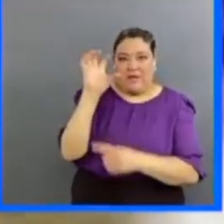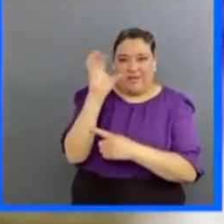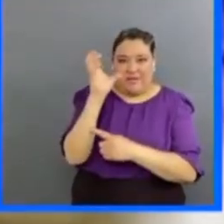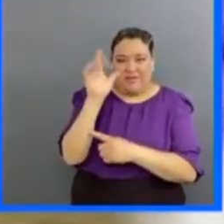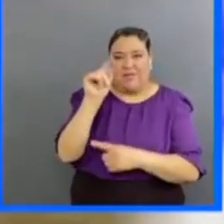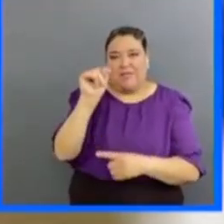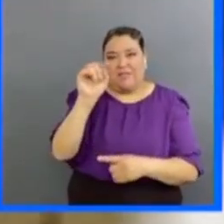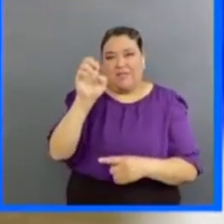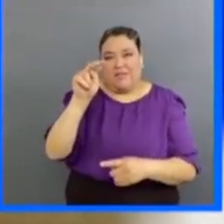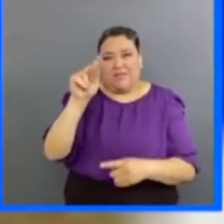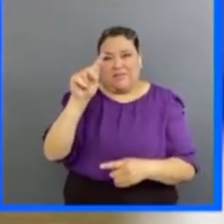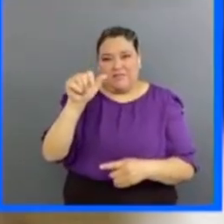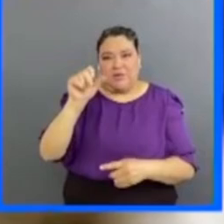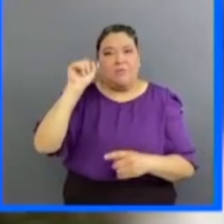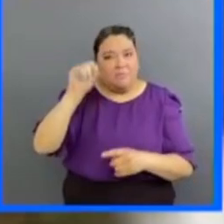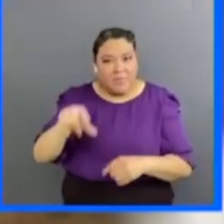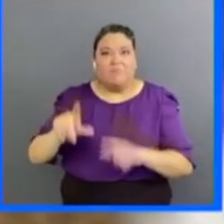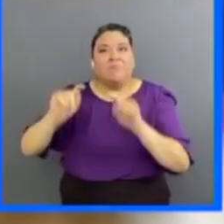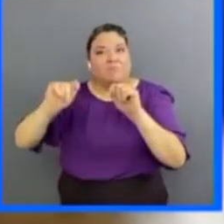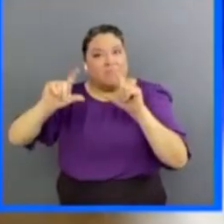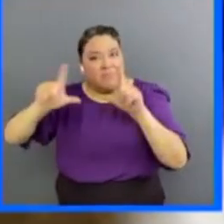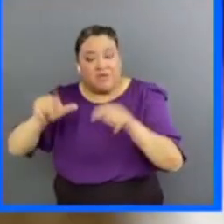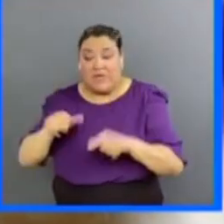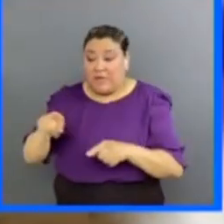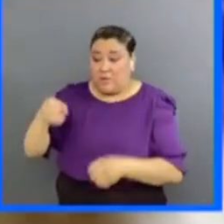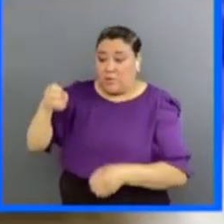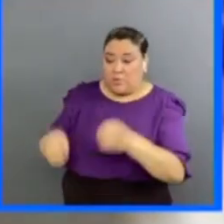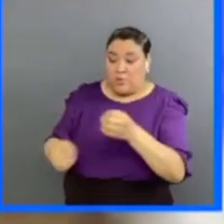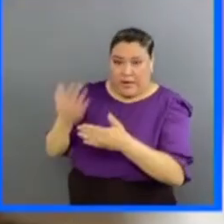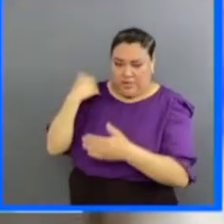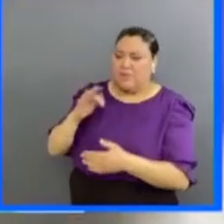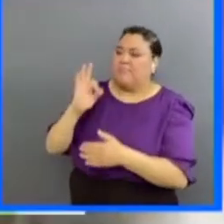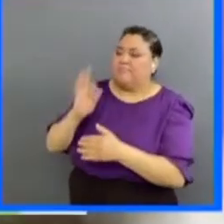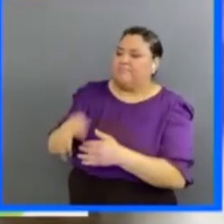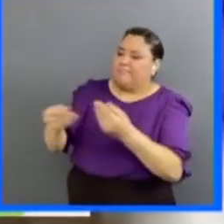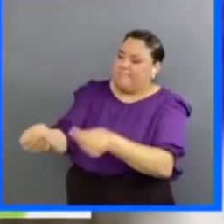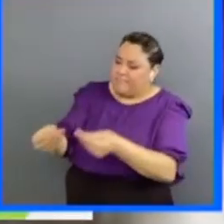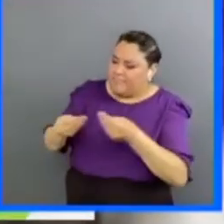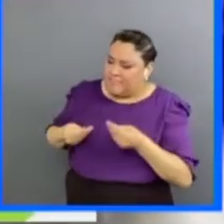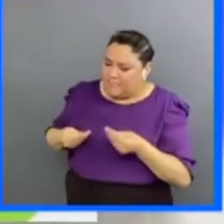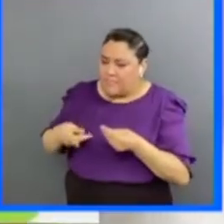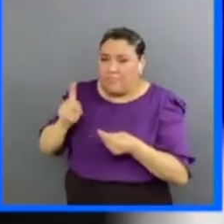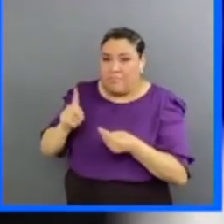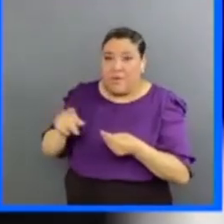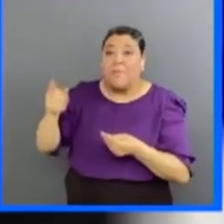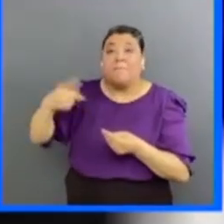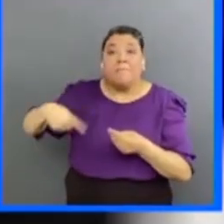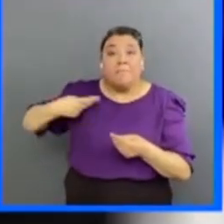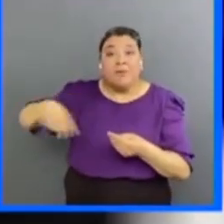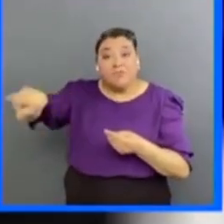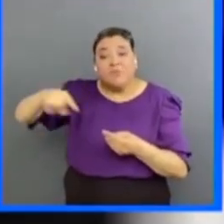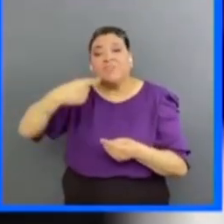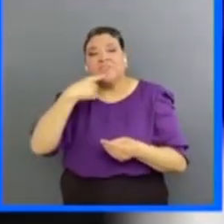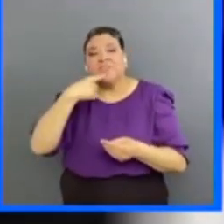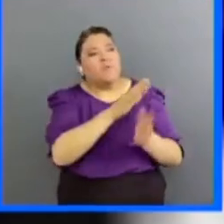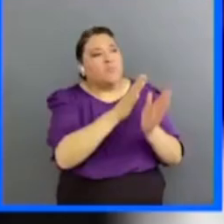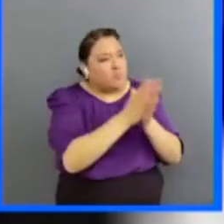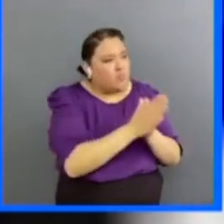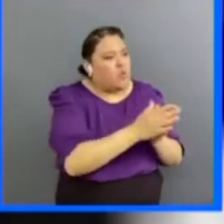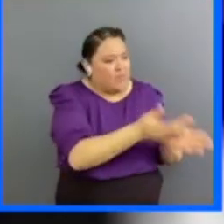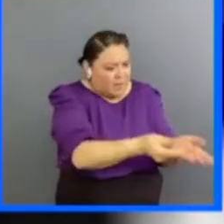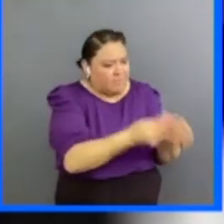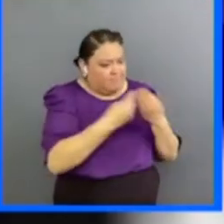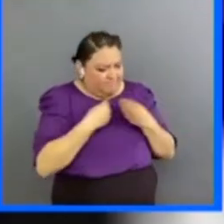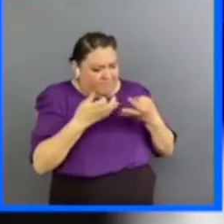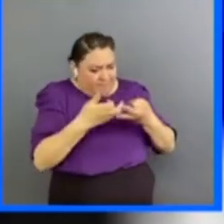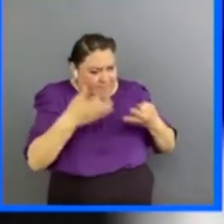de Tlaxcala. El juzgado había admitido a trámite el recurso en el que los quejosos exigían una restitución por la demolición de viviendas